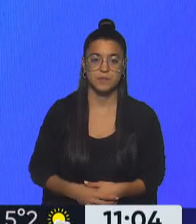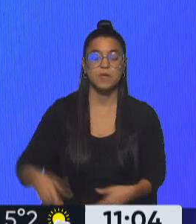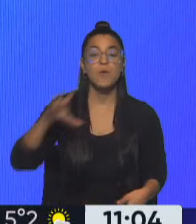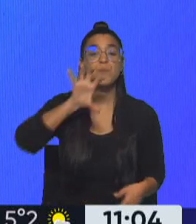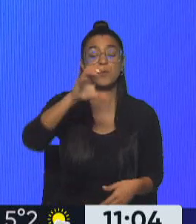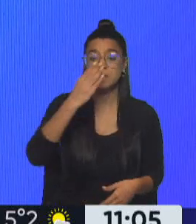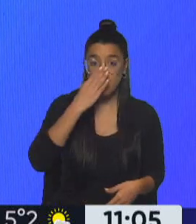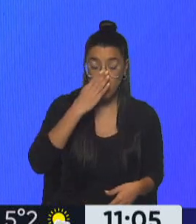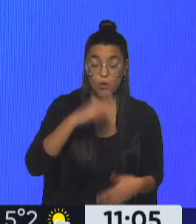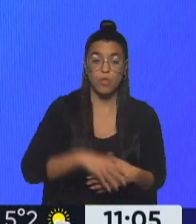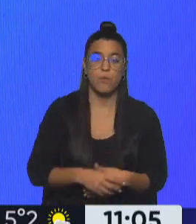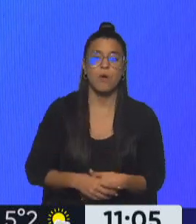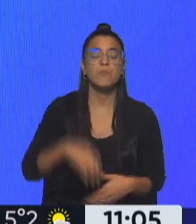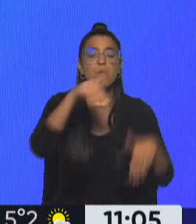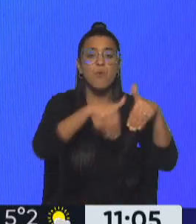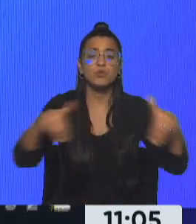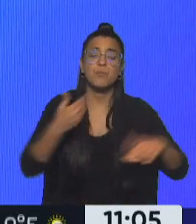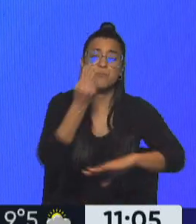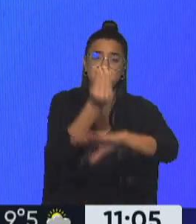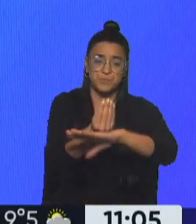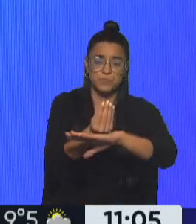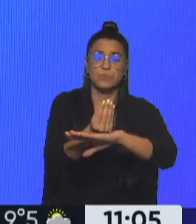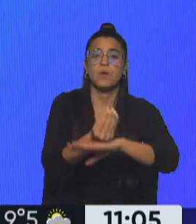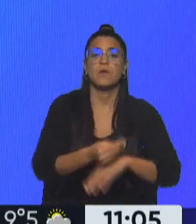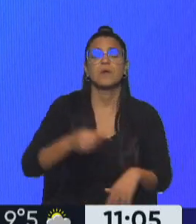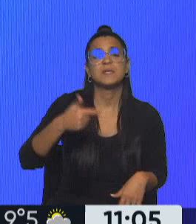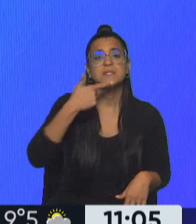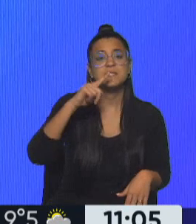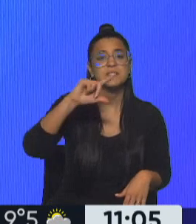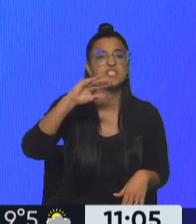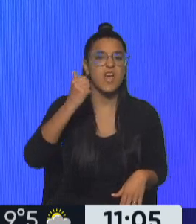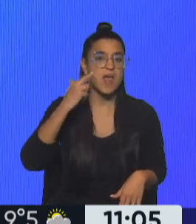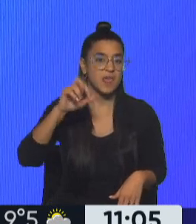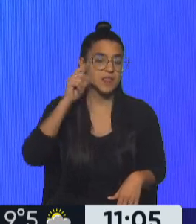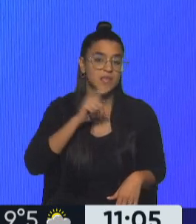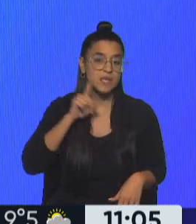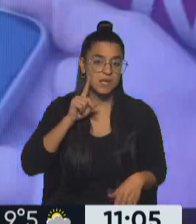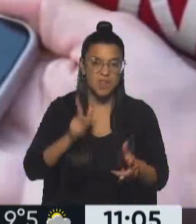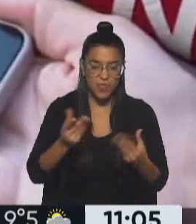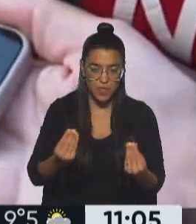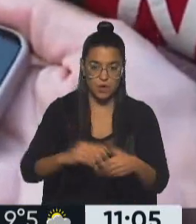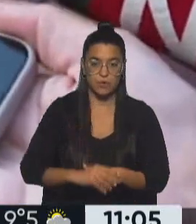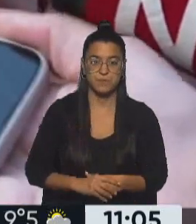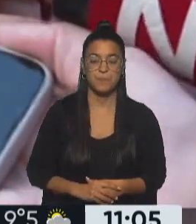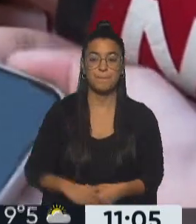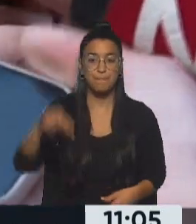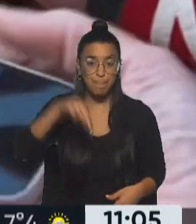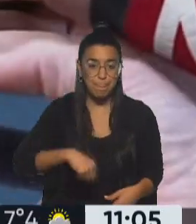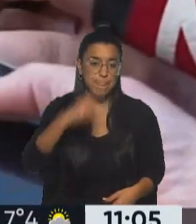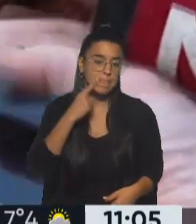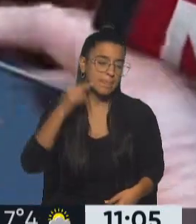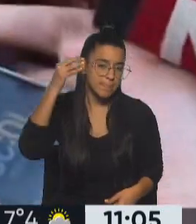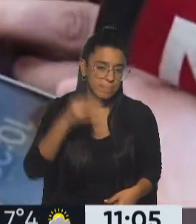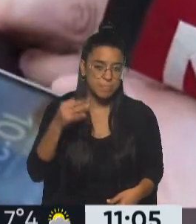En la provincia de Córdoba votó otro precandidato a la presidencia, Juan Schiaretti. Esto dijo. Es un día especial